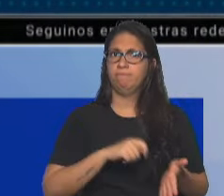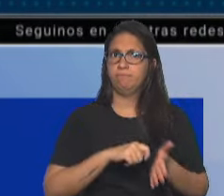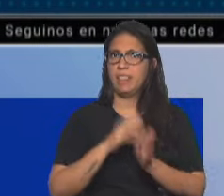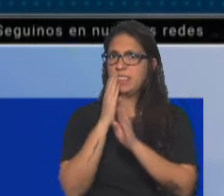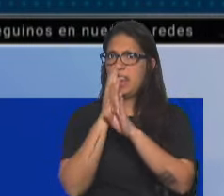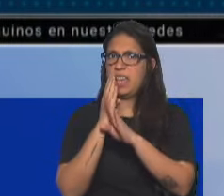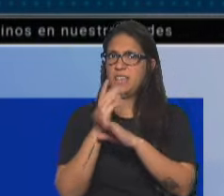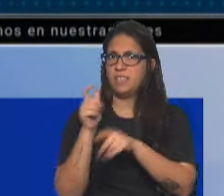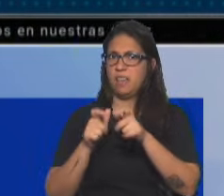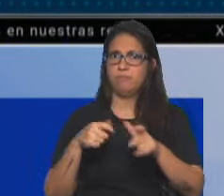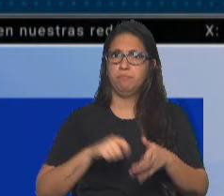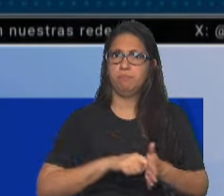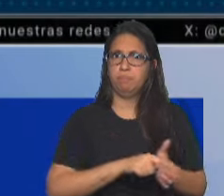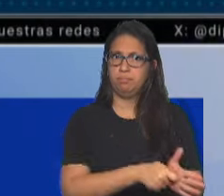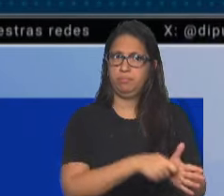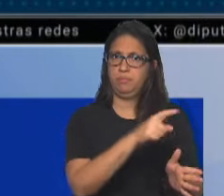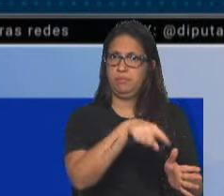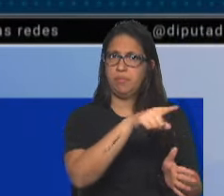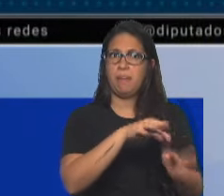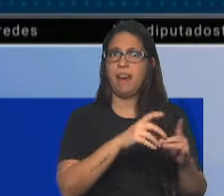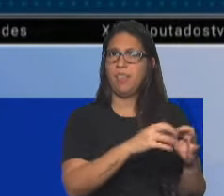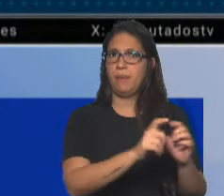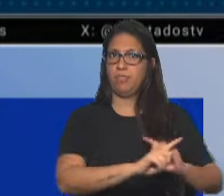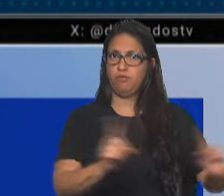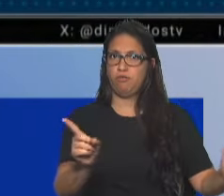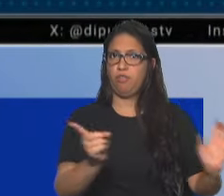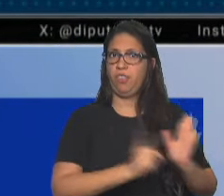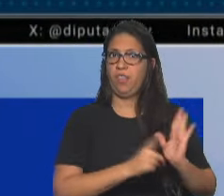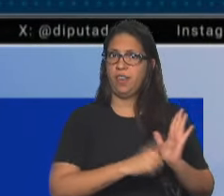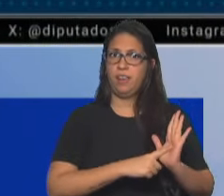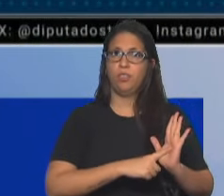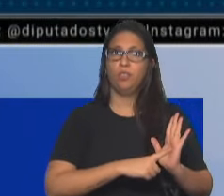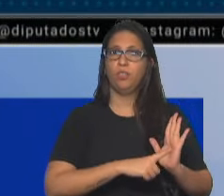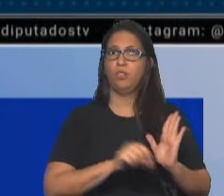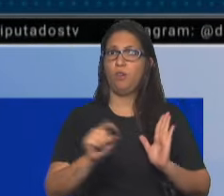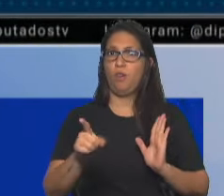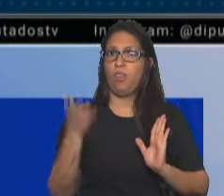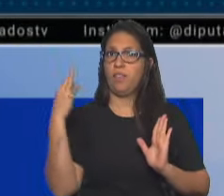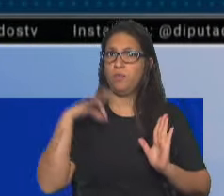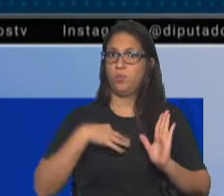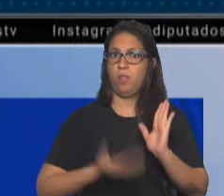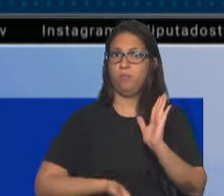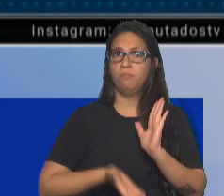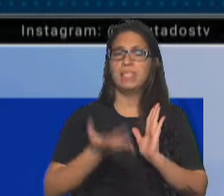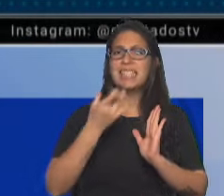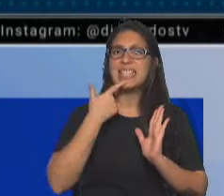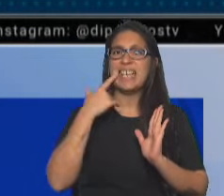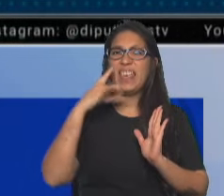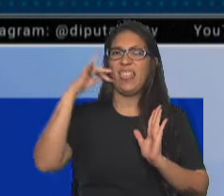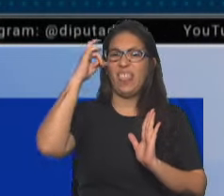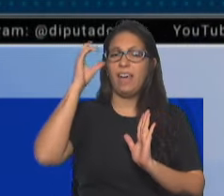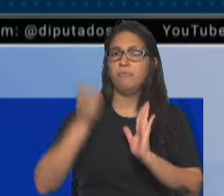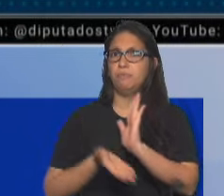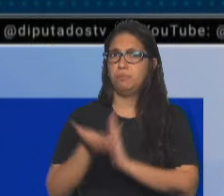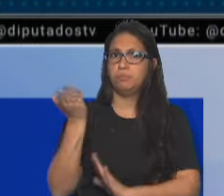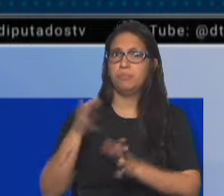a diputados nacionales para que no discutan el decreto de necesidad de urgencia que aumentó los fondos de la CIDE, la Cámara de Diputados,